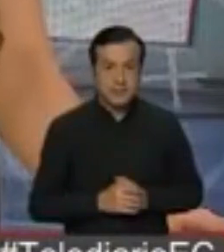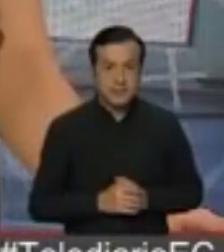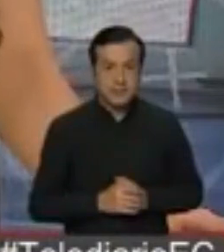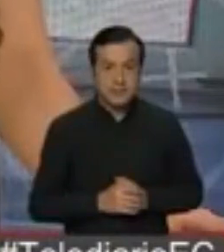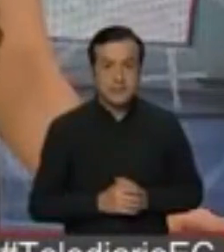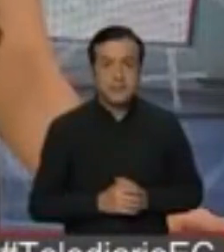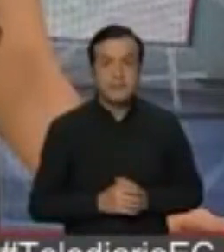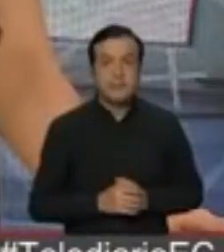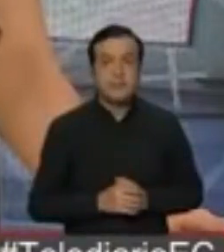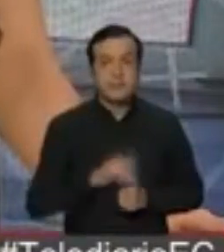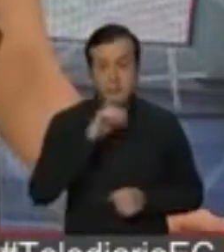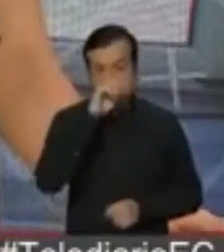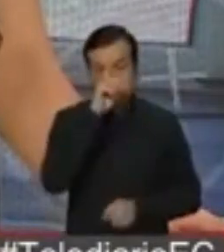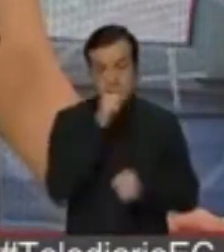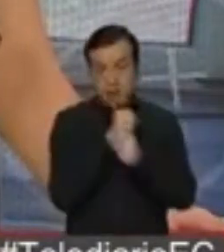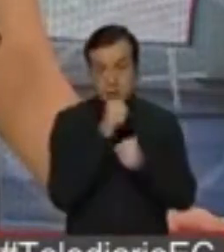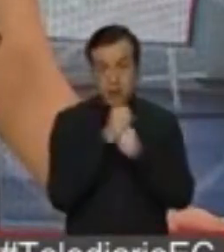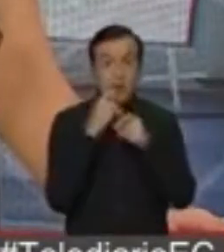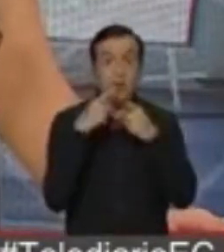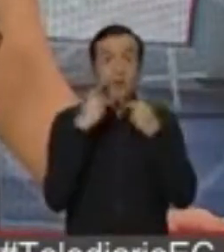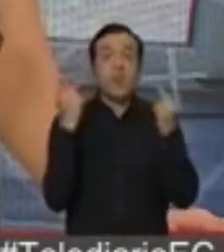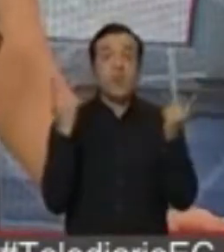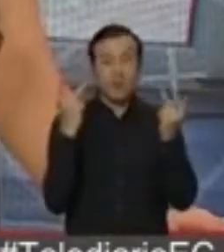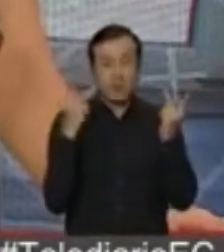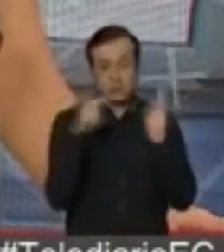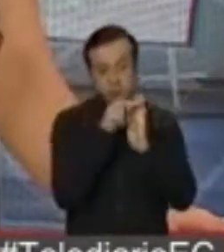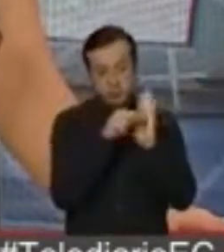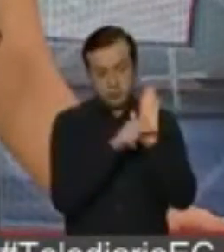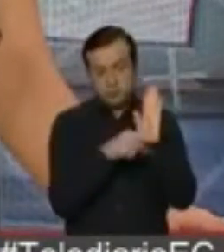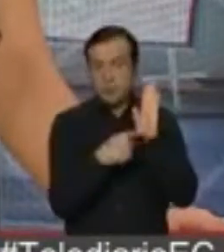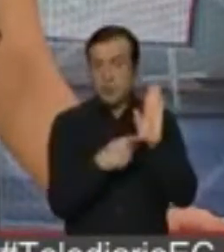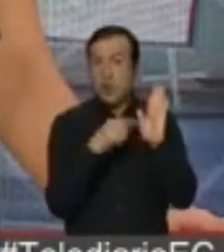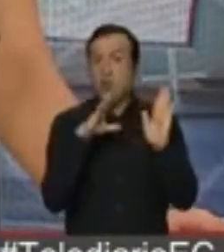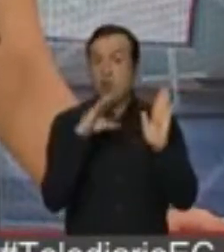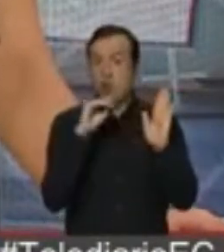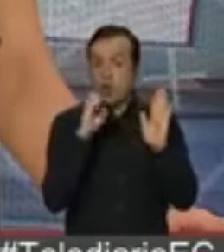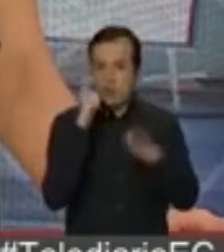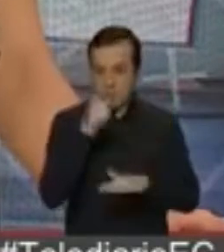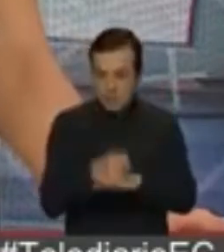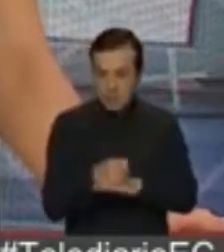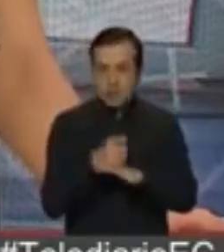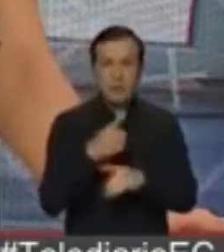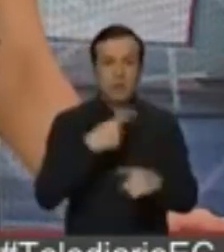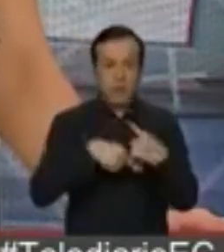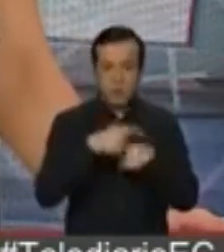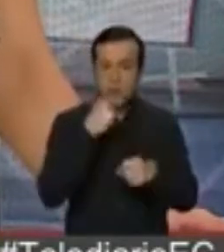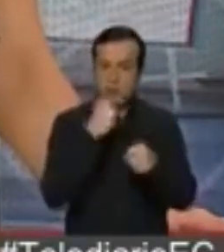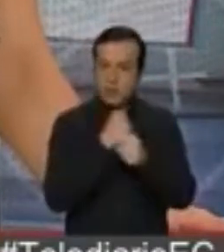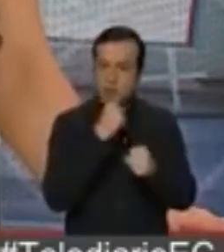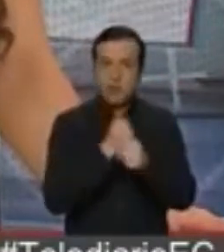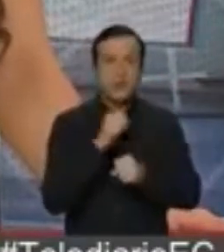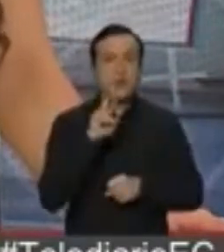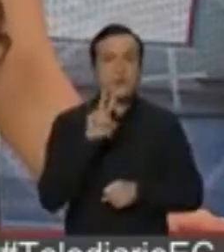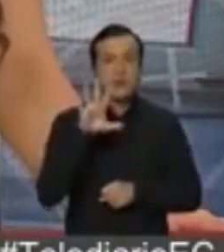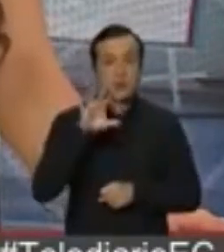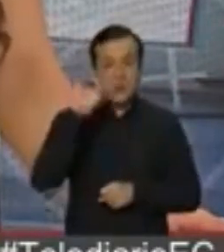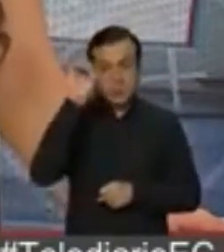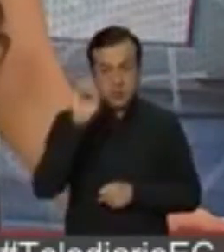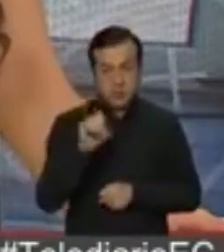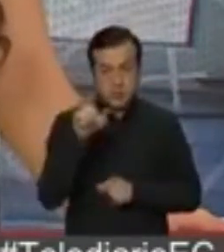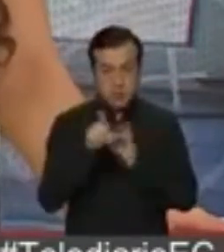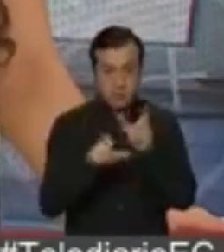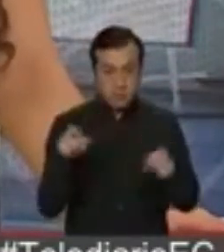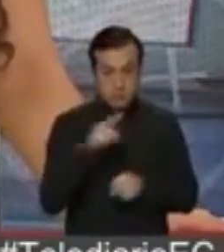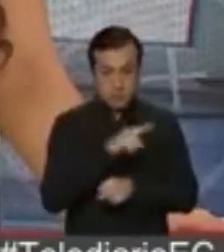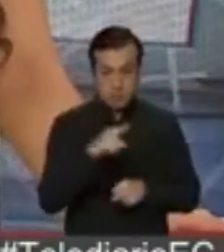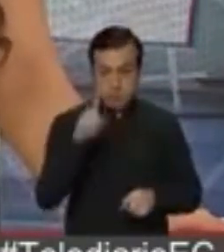Y el retorno de los servidores públicos se cumplió con base a lo establecido por el Comité de Operaciones de Emergencia. Un 25% del total de los